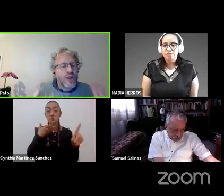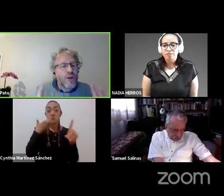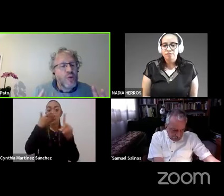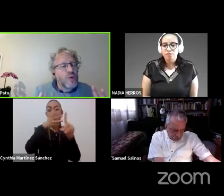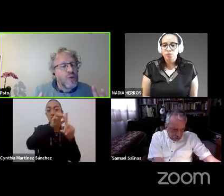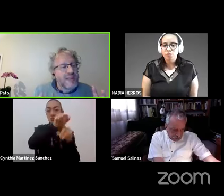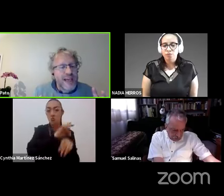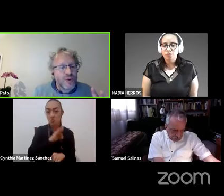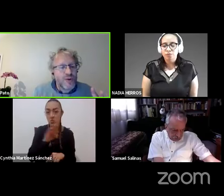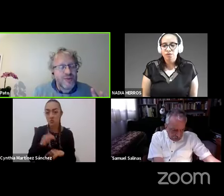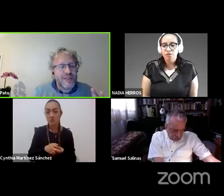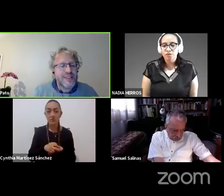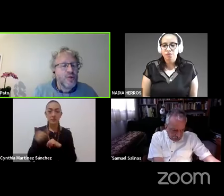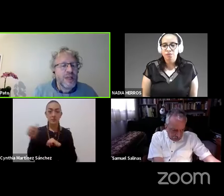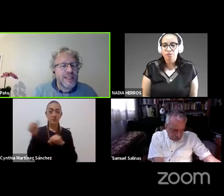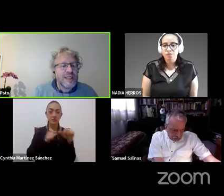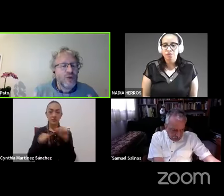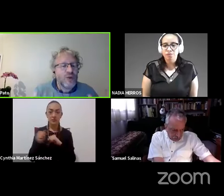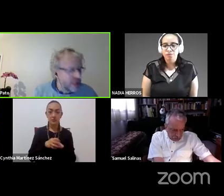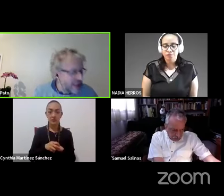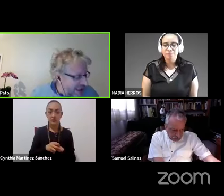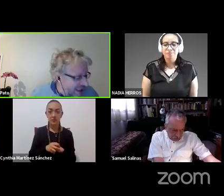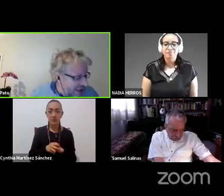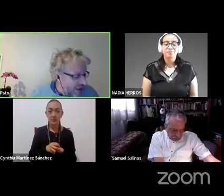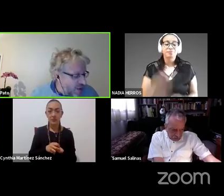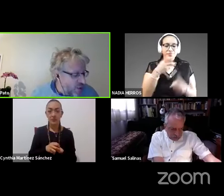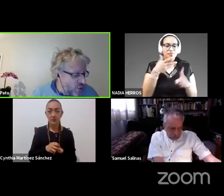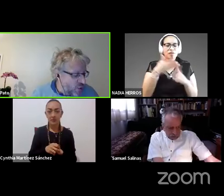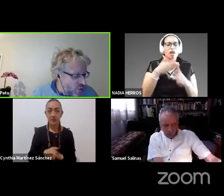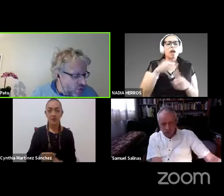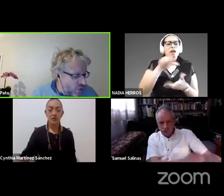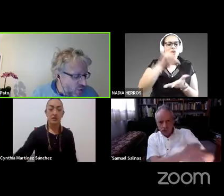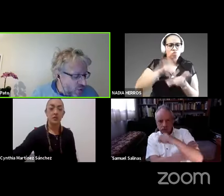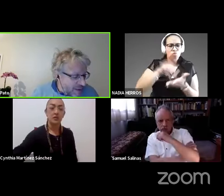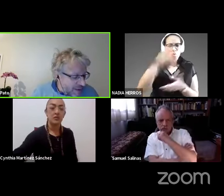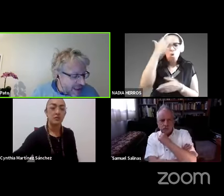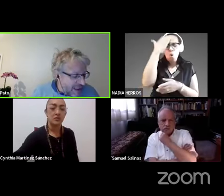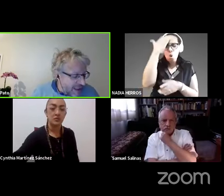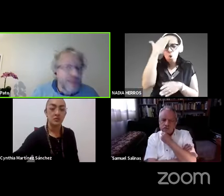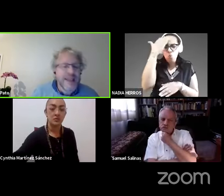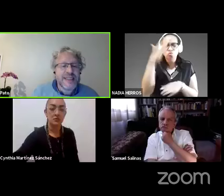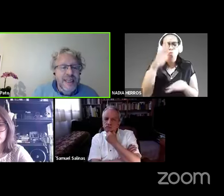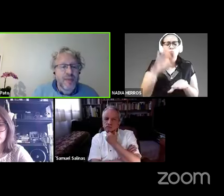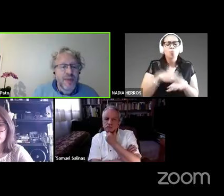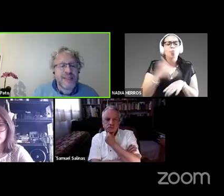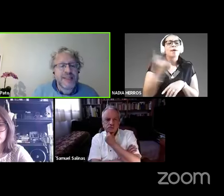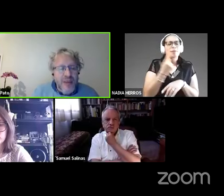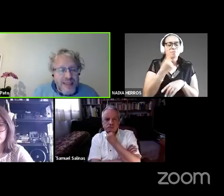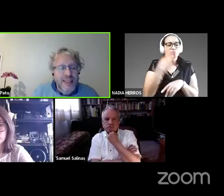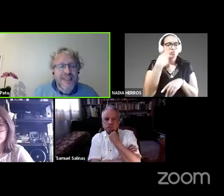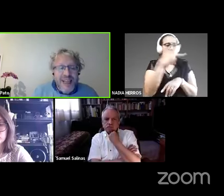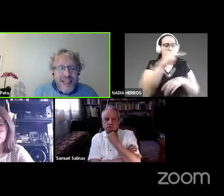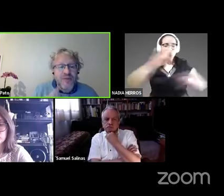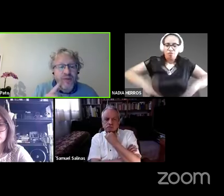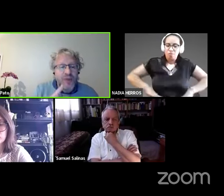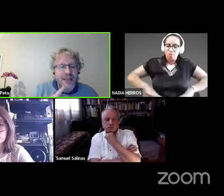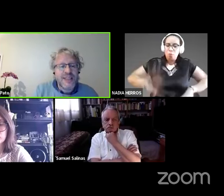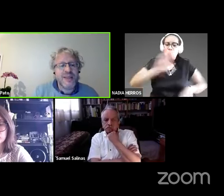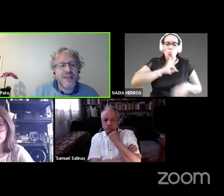lo dejo como un dato, esta ciudad es conocida por su capacidad participativa